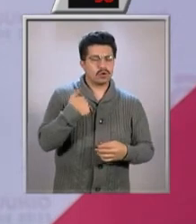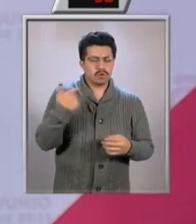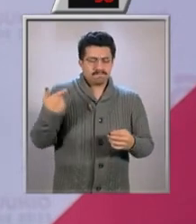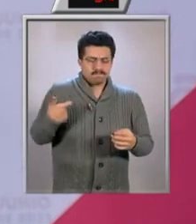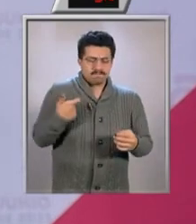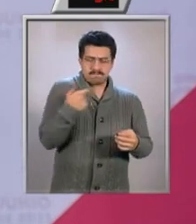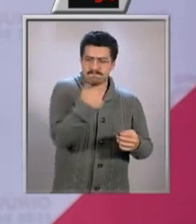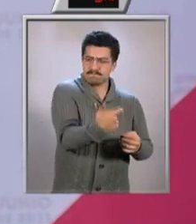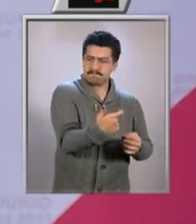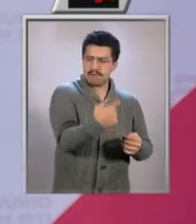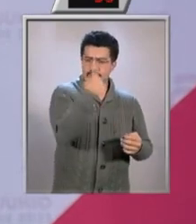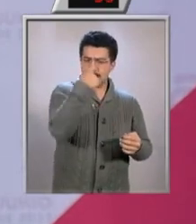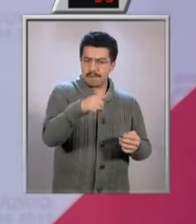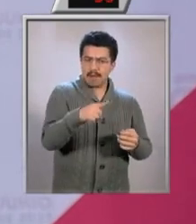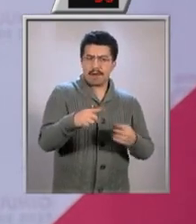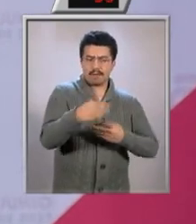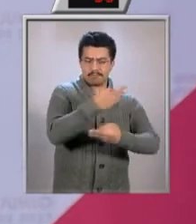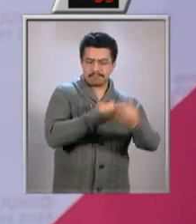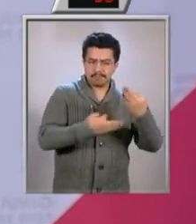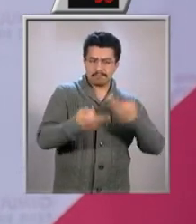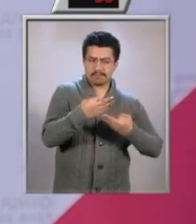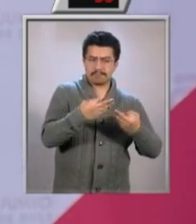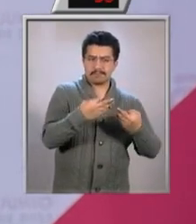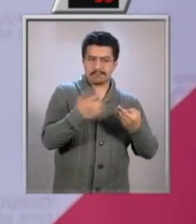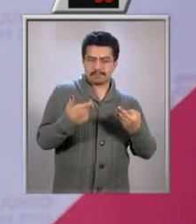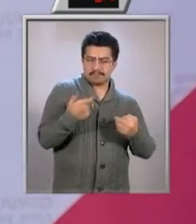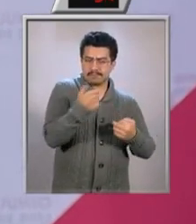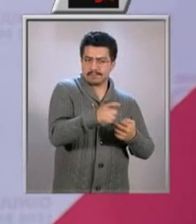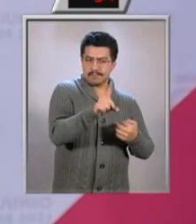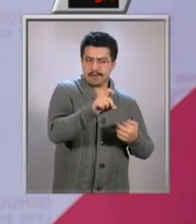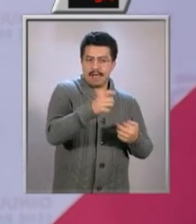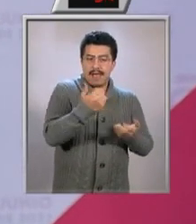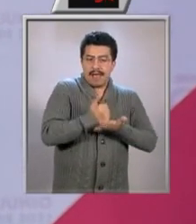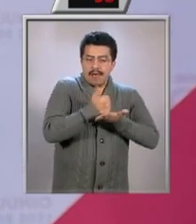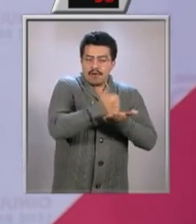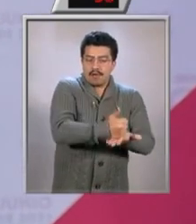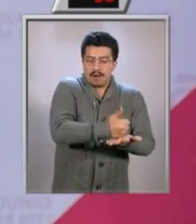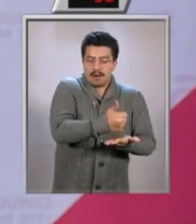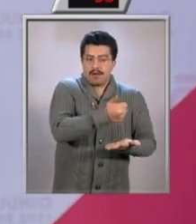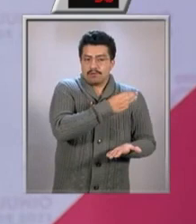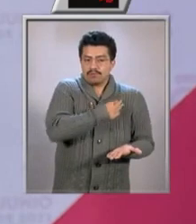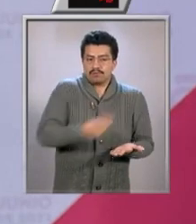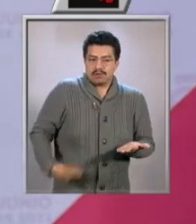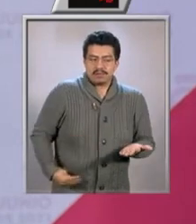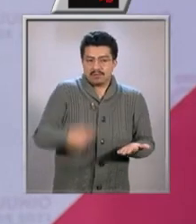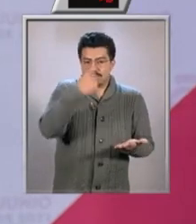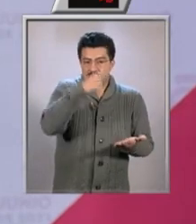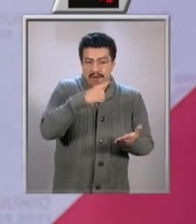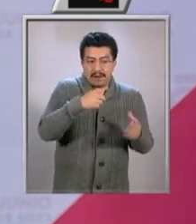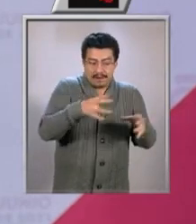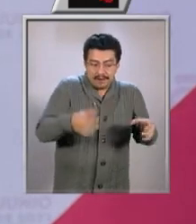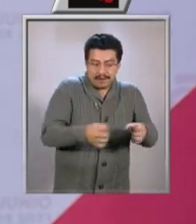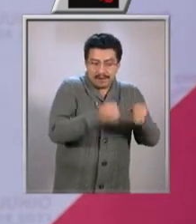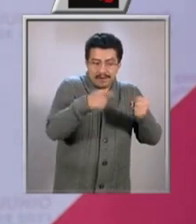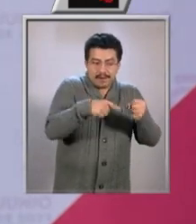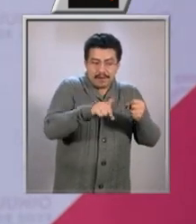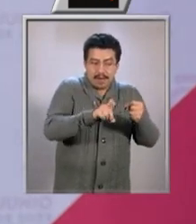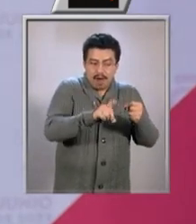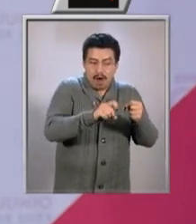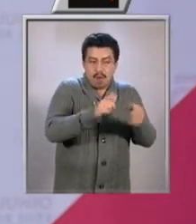para recuperar la capacidad instalada le voy a ayudar a los municipios a rescatar sus pozos porque el 85%